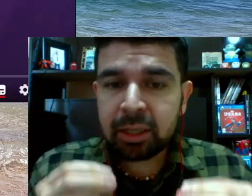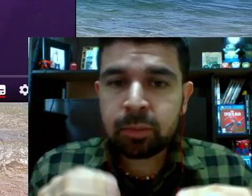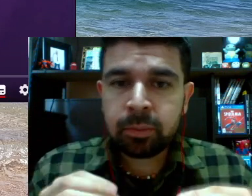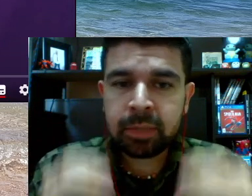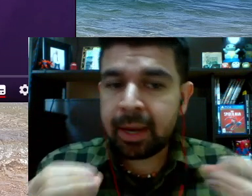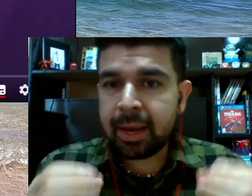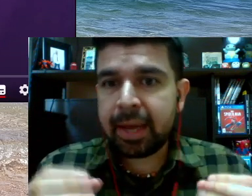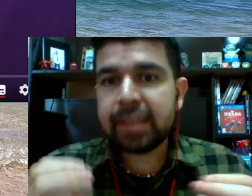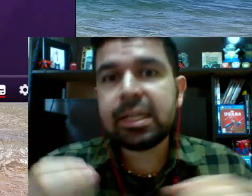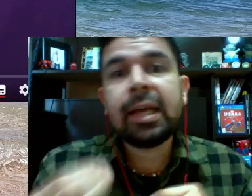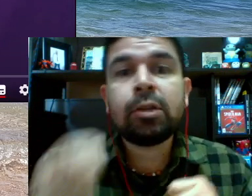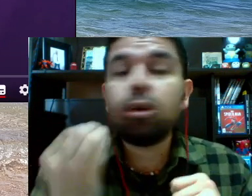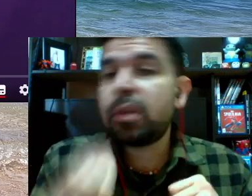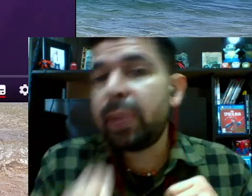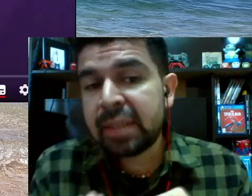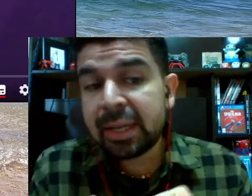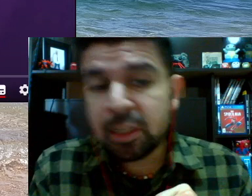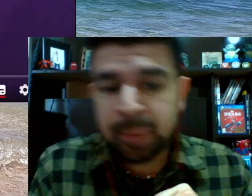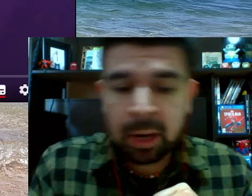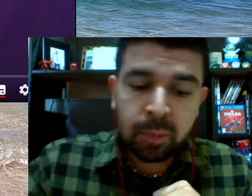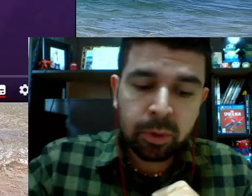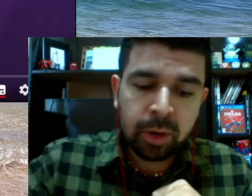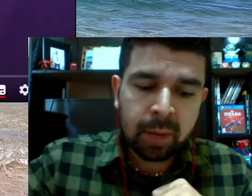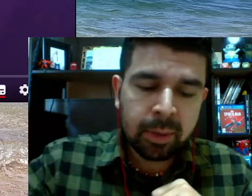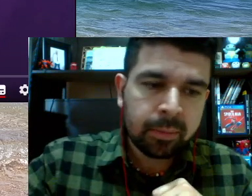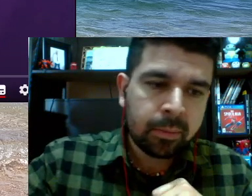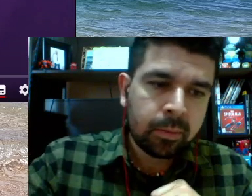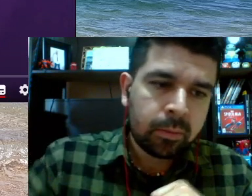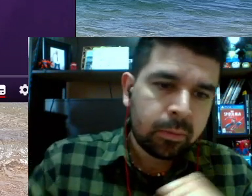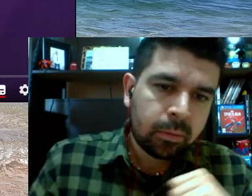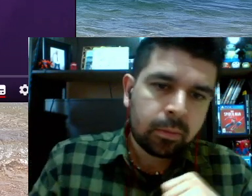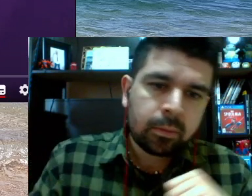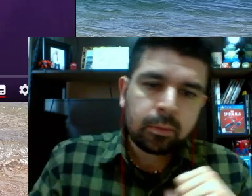partes ya que es que son los aprendizajes esperados del programa